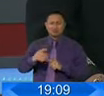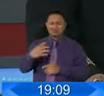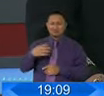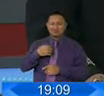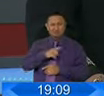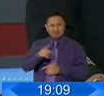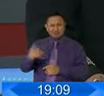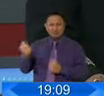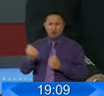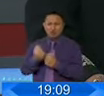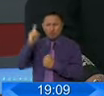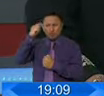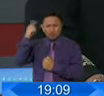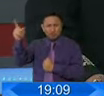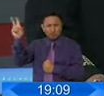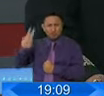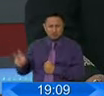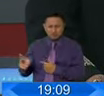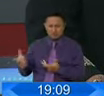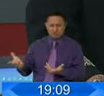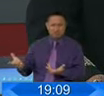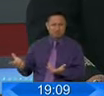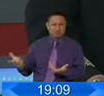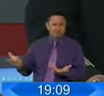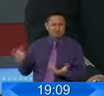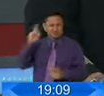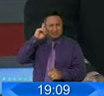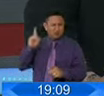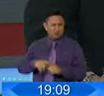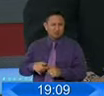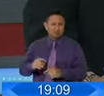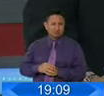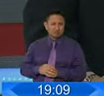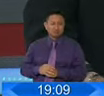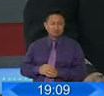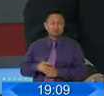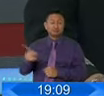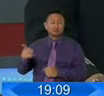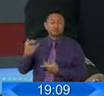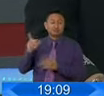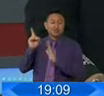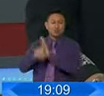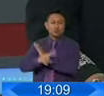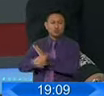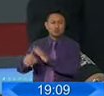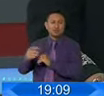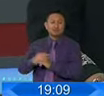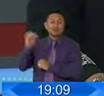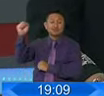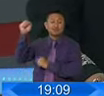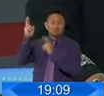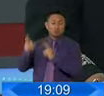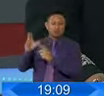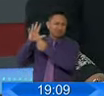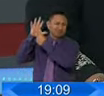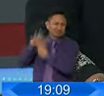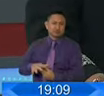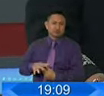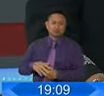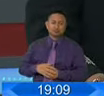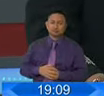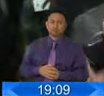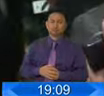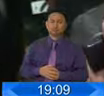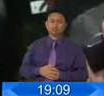cuestionan el apoyo que el gobierno nacional da al régimen chavista, acusado de supuestas violaciones a los derechos humanos.